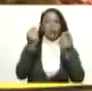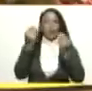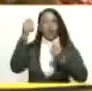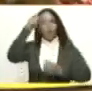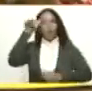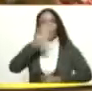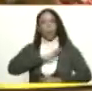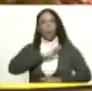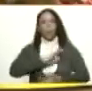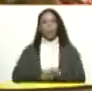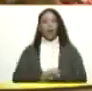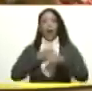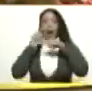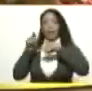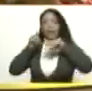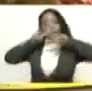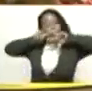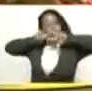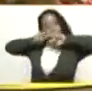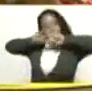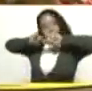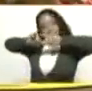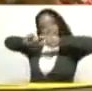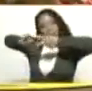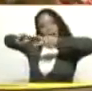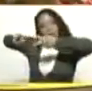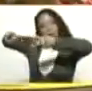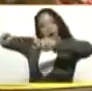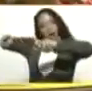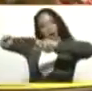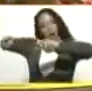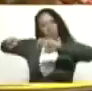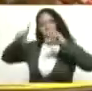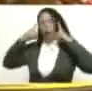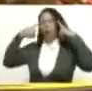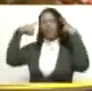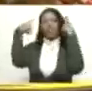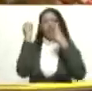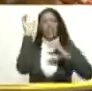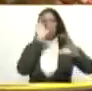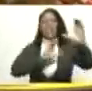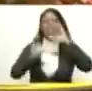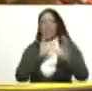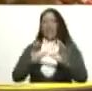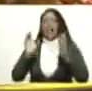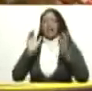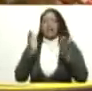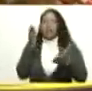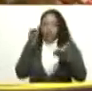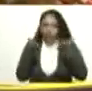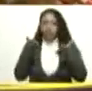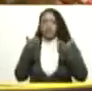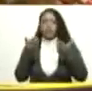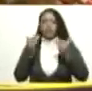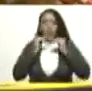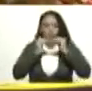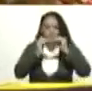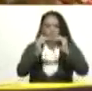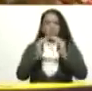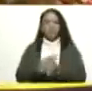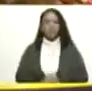Ha sido una investigación que se ha llevado de manera profesional, científica, equilibrada,